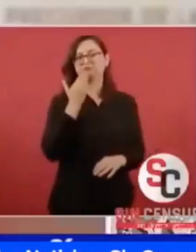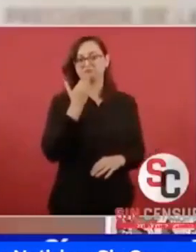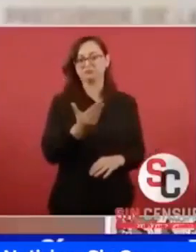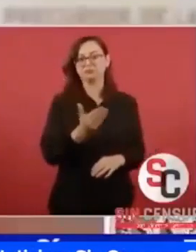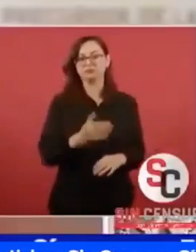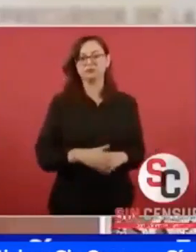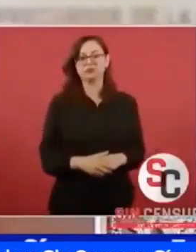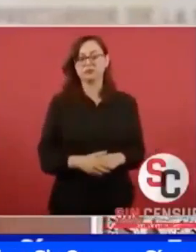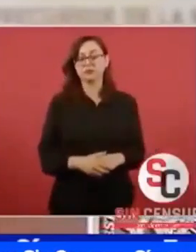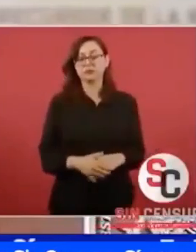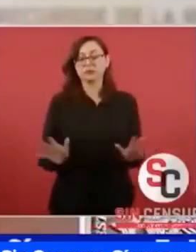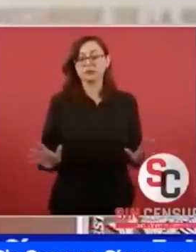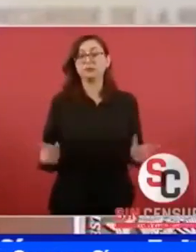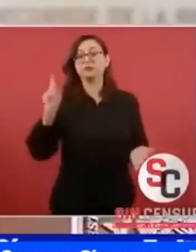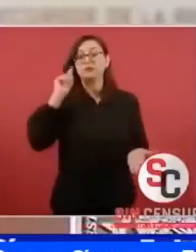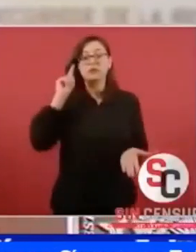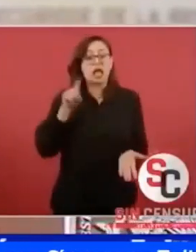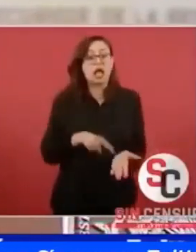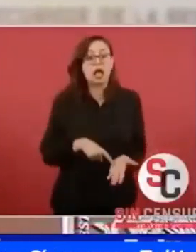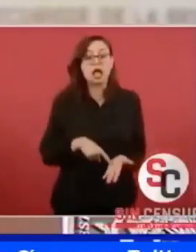qué new york time